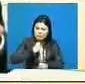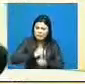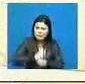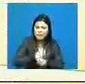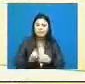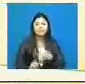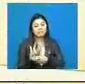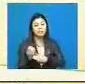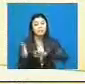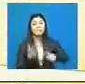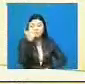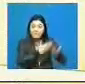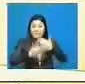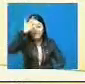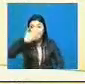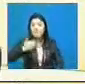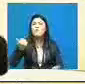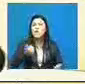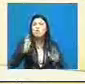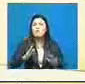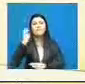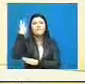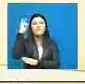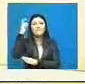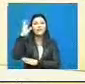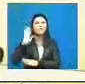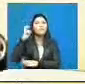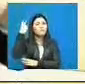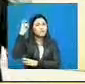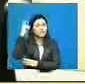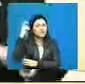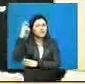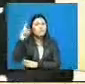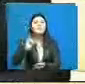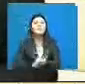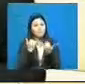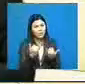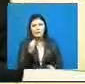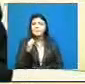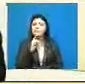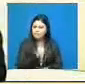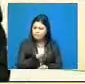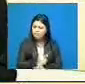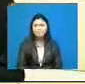También hay que evaluar la dependencia en materia fiscal. Y aquí quiero hacerle una precisión.